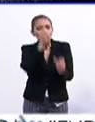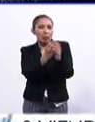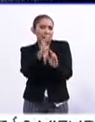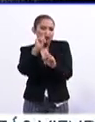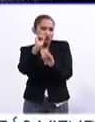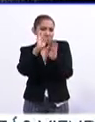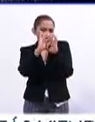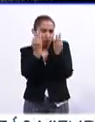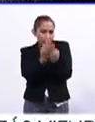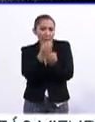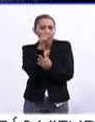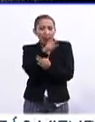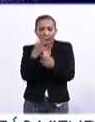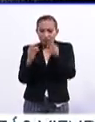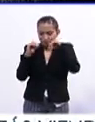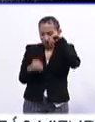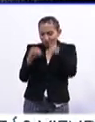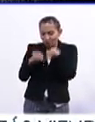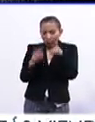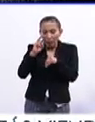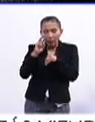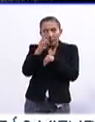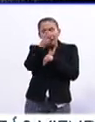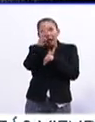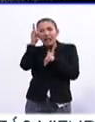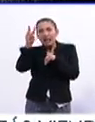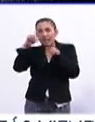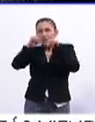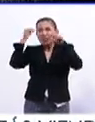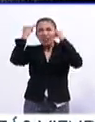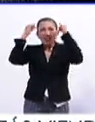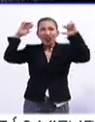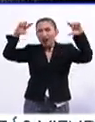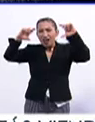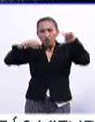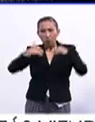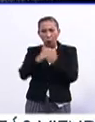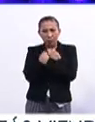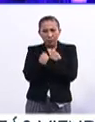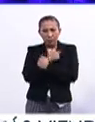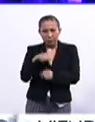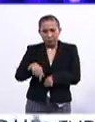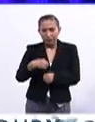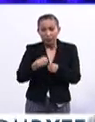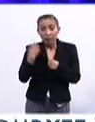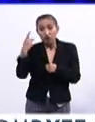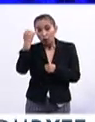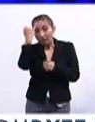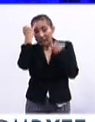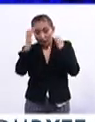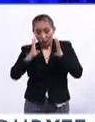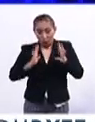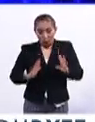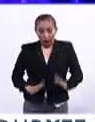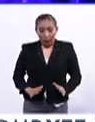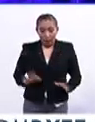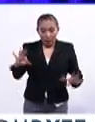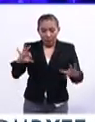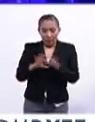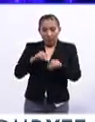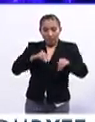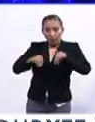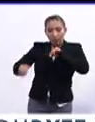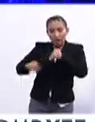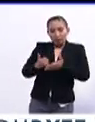bueno es como visualidad exhibiciones de todo lo que llevamos en esta vida su propuesta corporal articula el